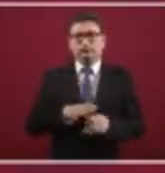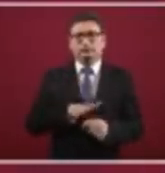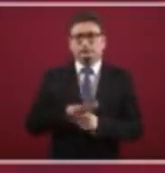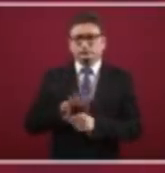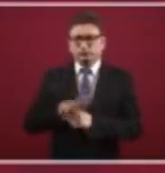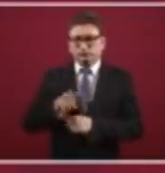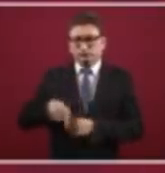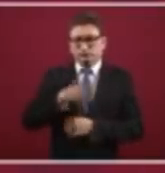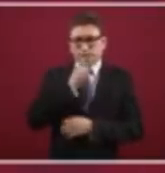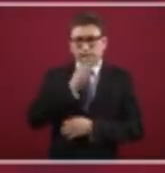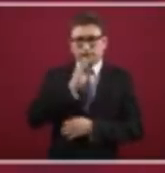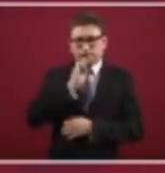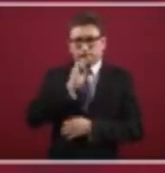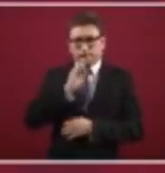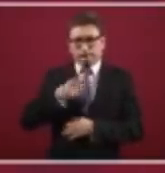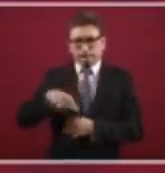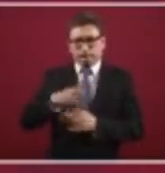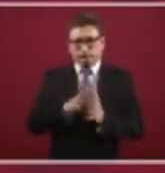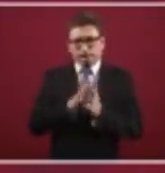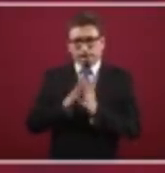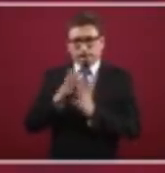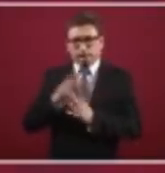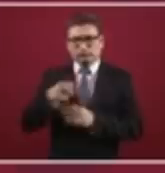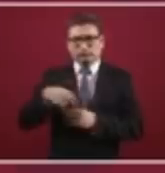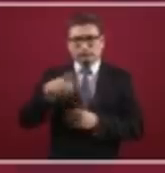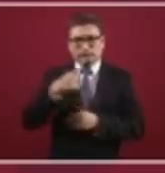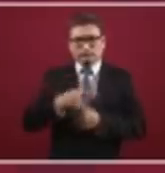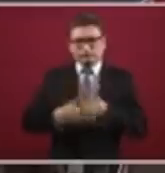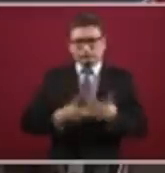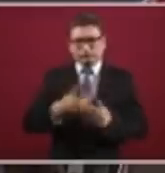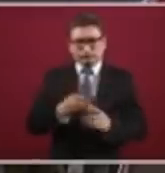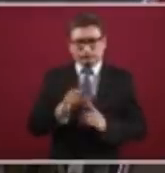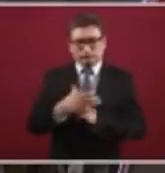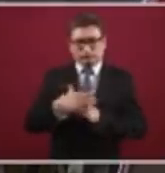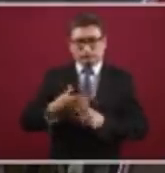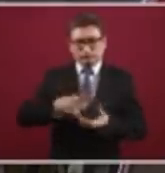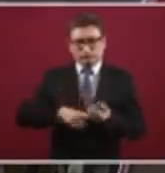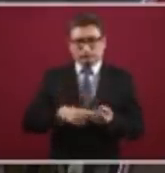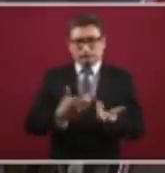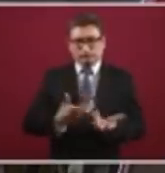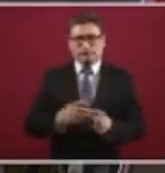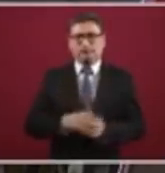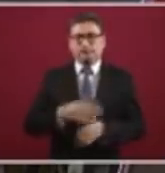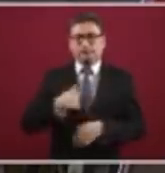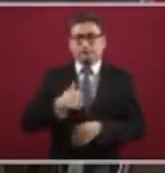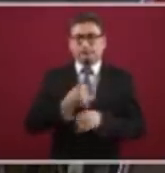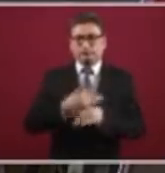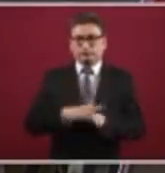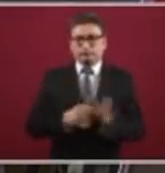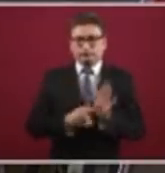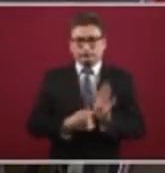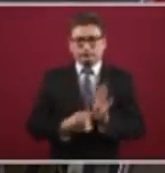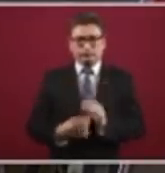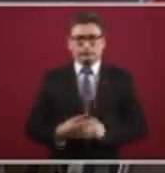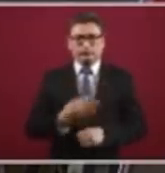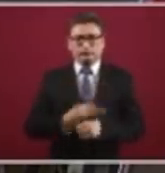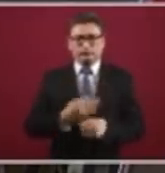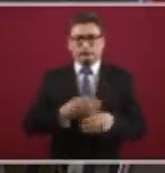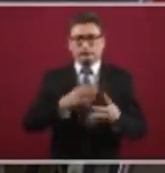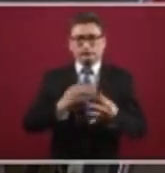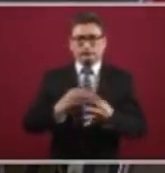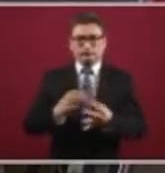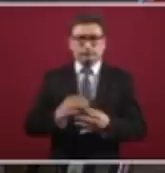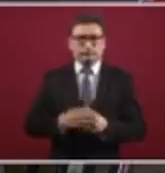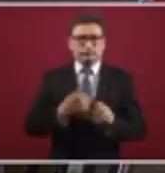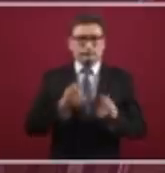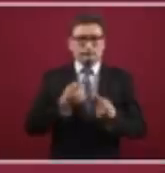participación de los padres y más de familia dentro de la comisión del informe puede presentar quiero señalar desde un principio que